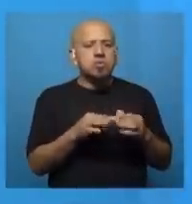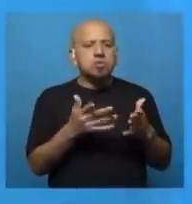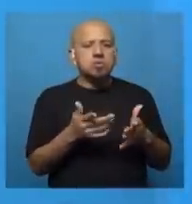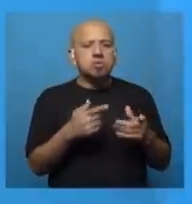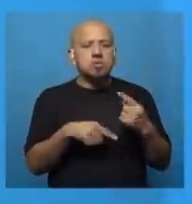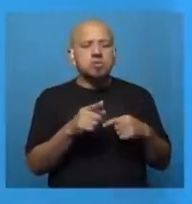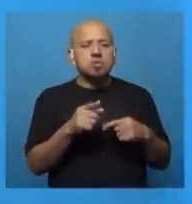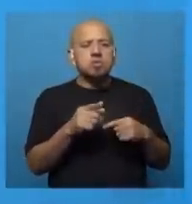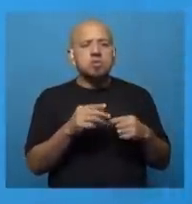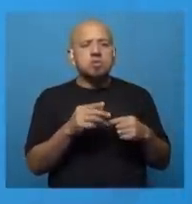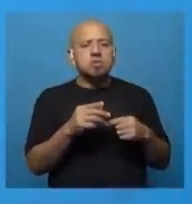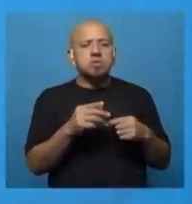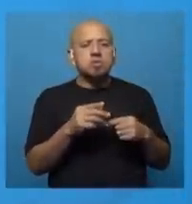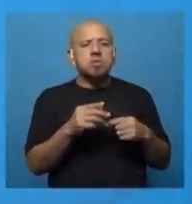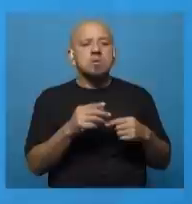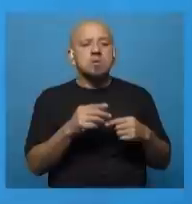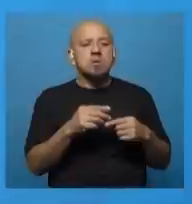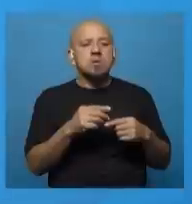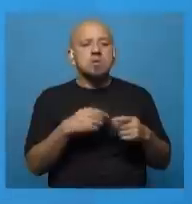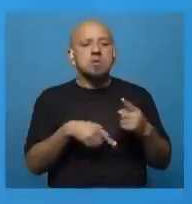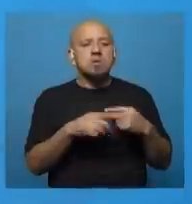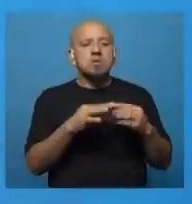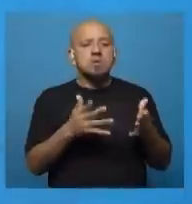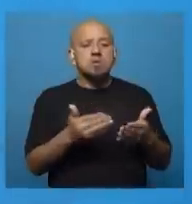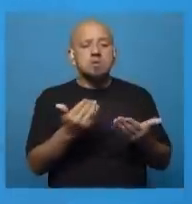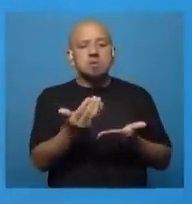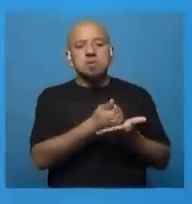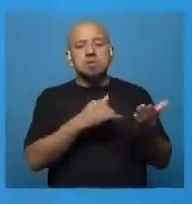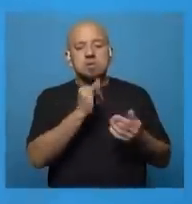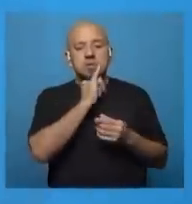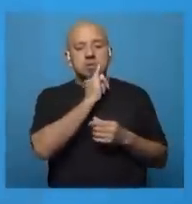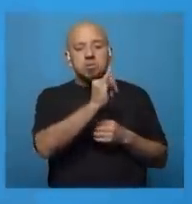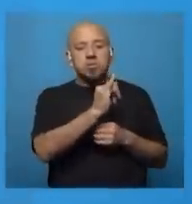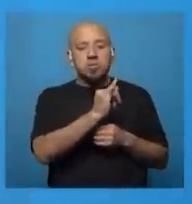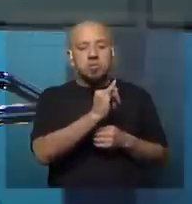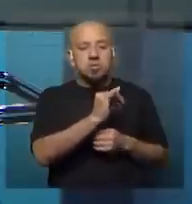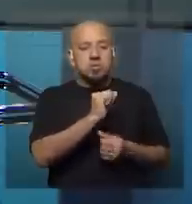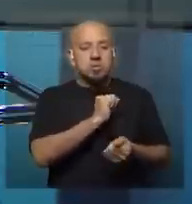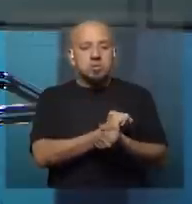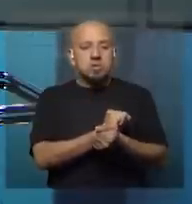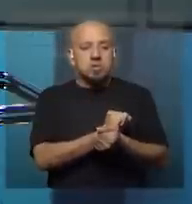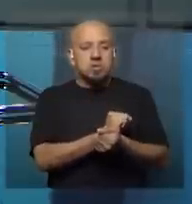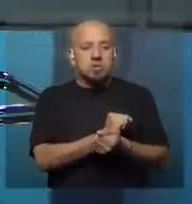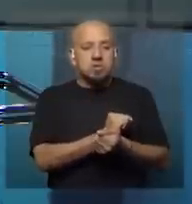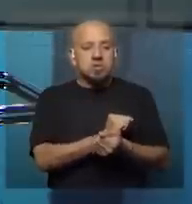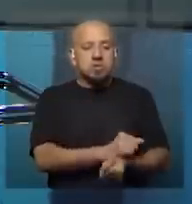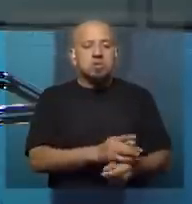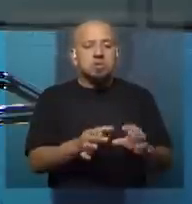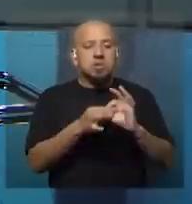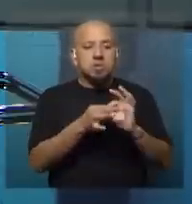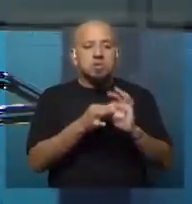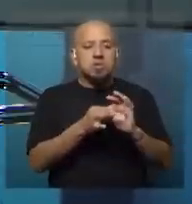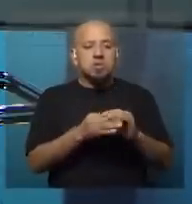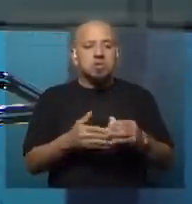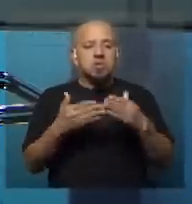extorsionarlos para atarlos dice para que retiráramos una denuncia penal vinculada al tema del